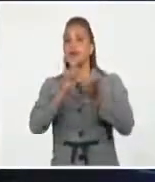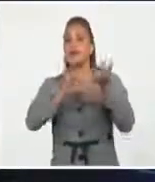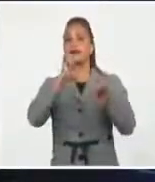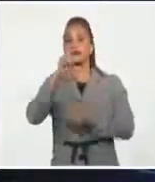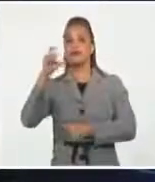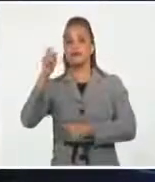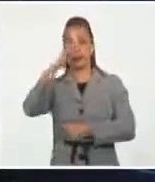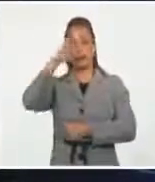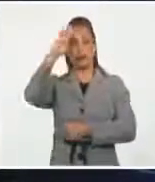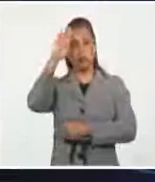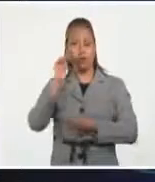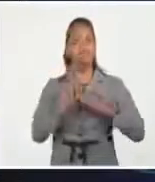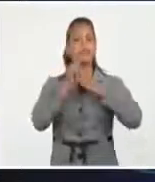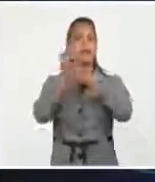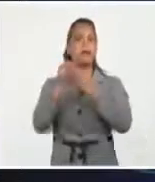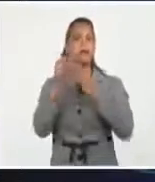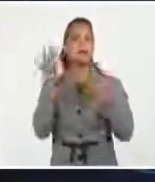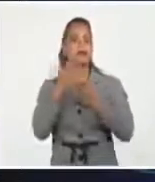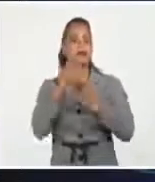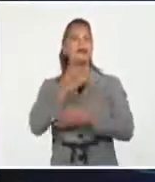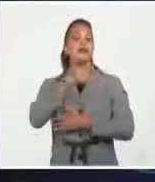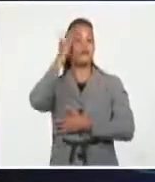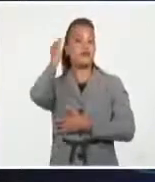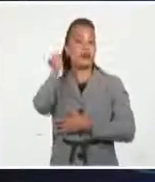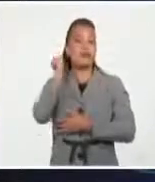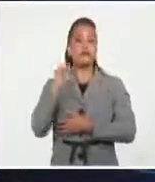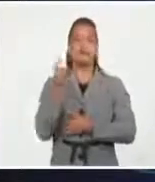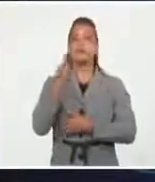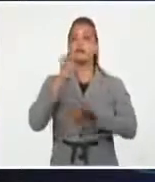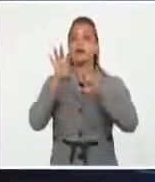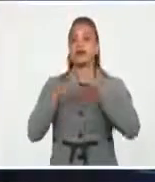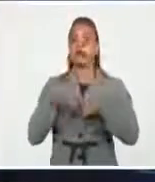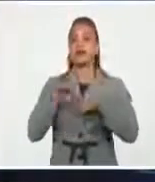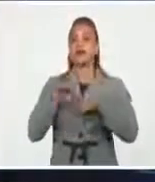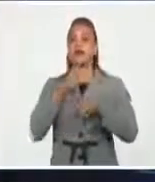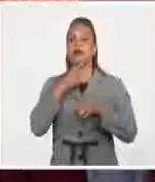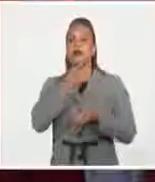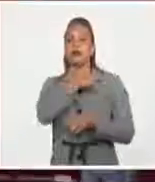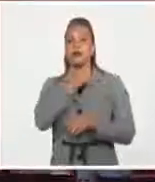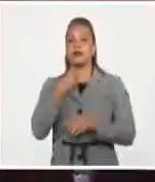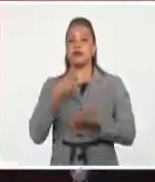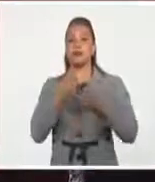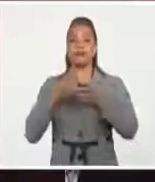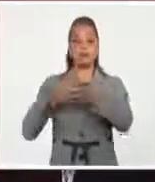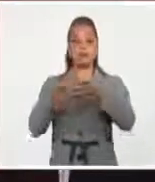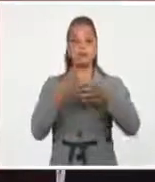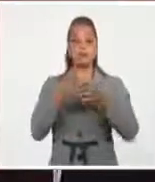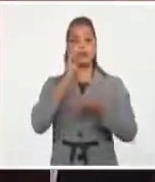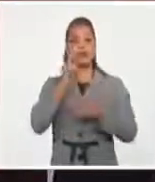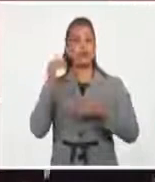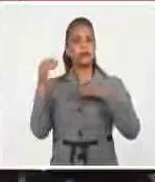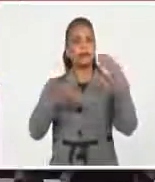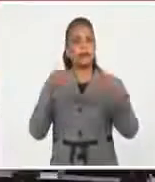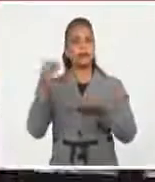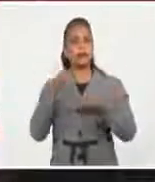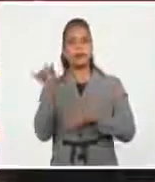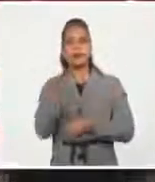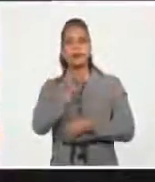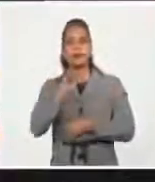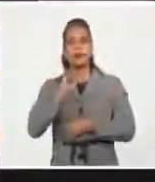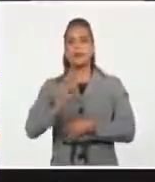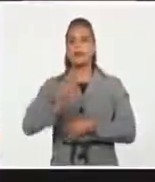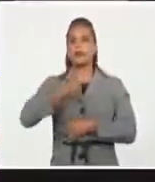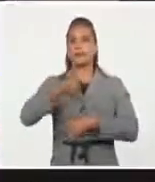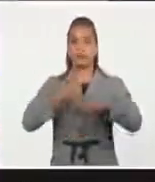Cuba, presidido por el primer secretario del Comité Central, General de Ejército Raúl Castro Ruz. Con la presencia también del presidente de la